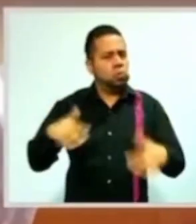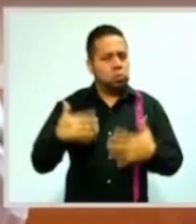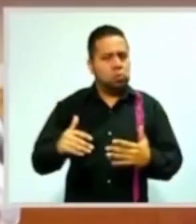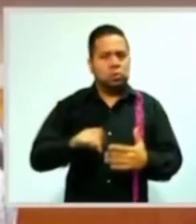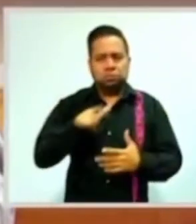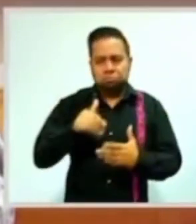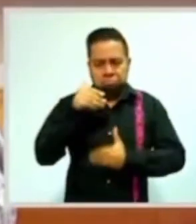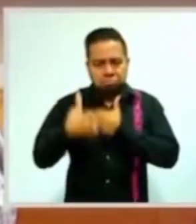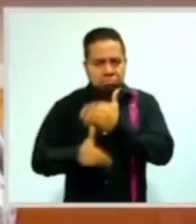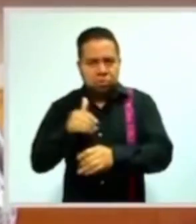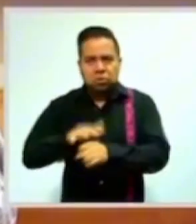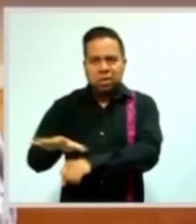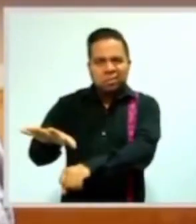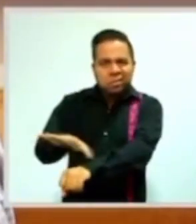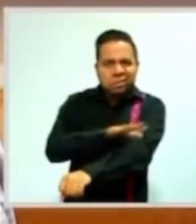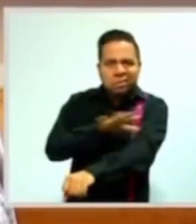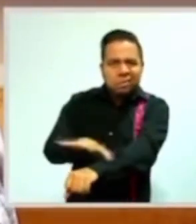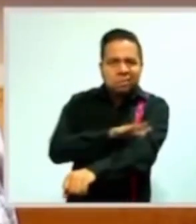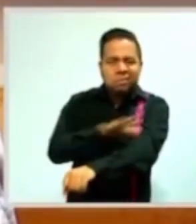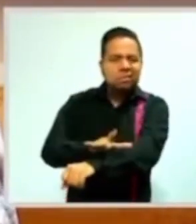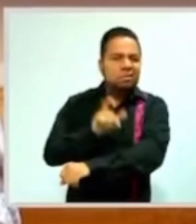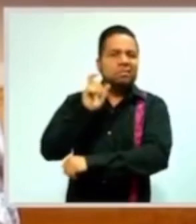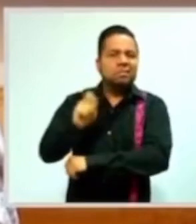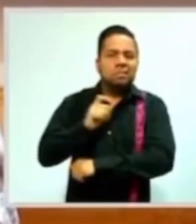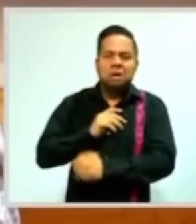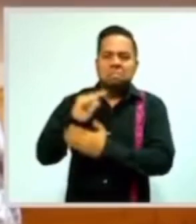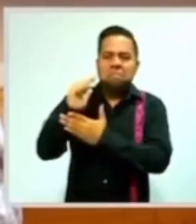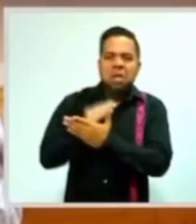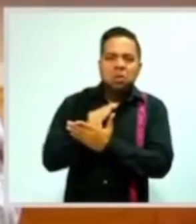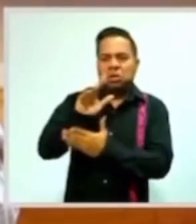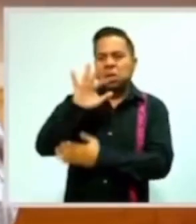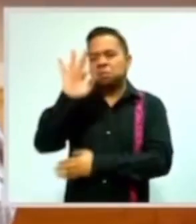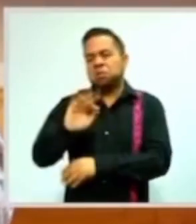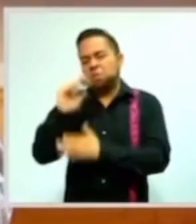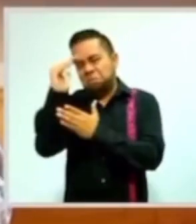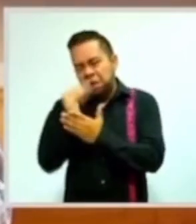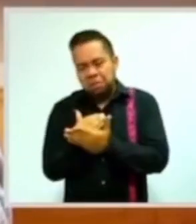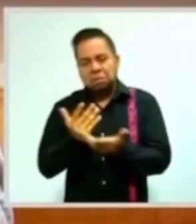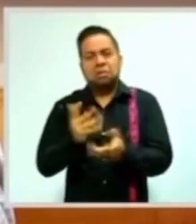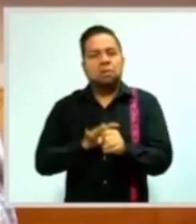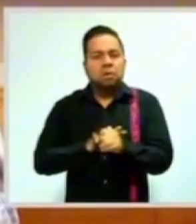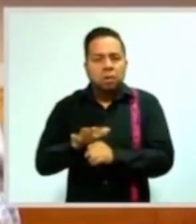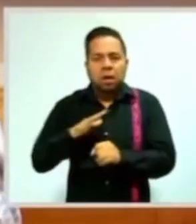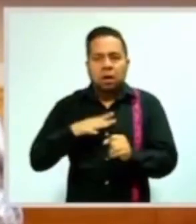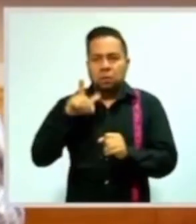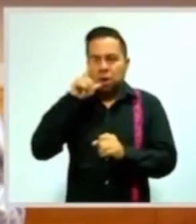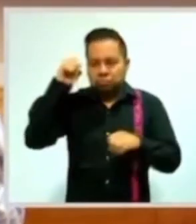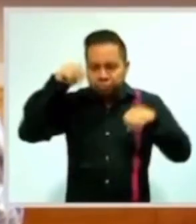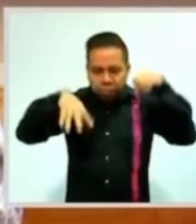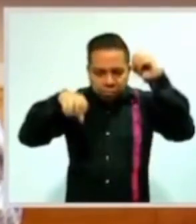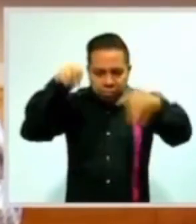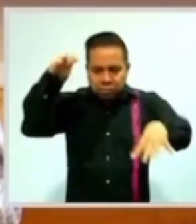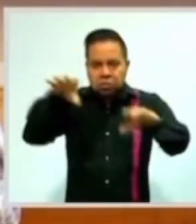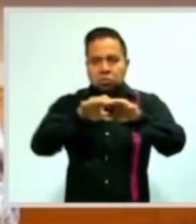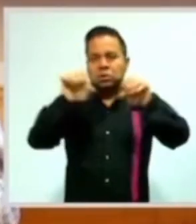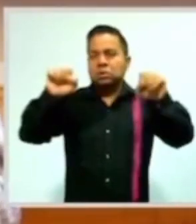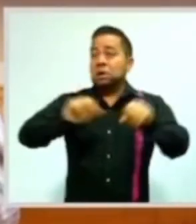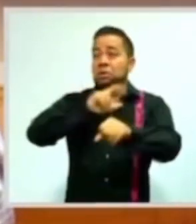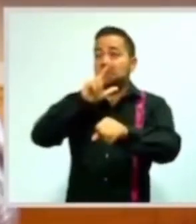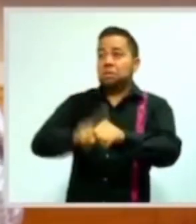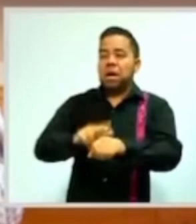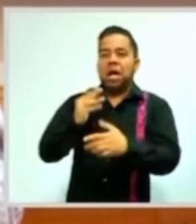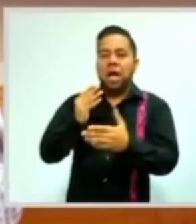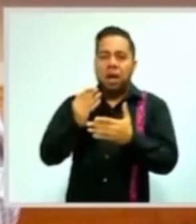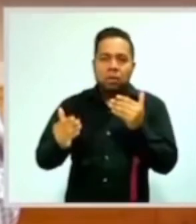Consecuentemente, el consumo de energía será menos de la mitad de lo que significaría iluminarlo bajo un sistema tradicional.